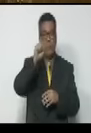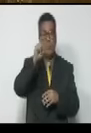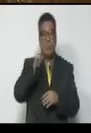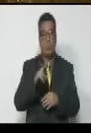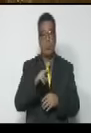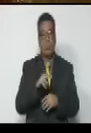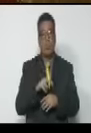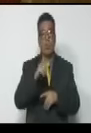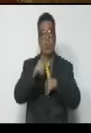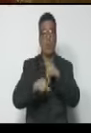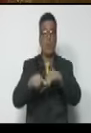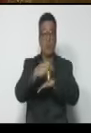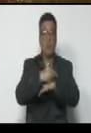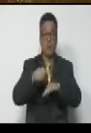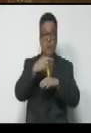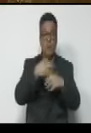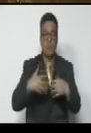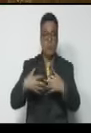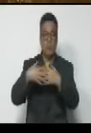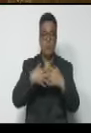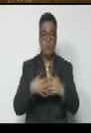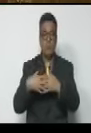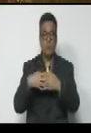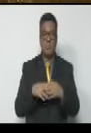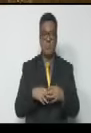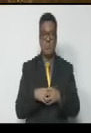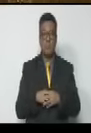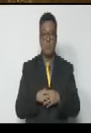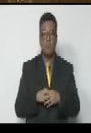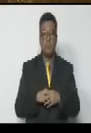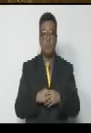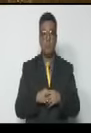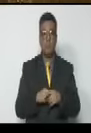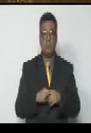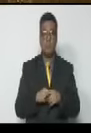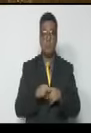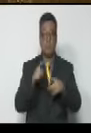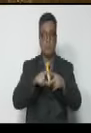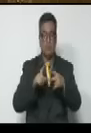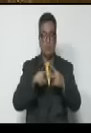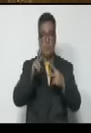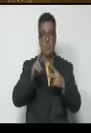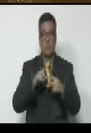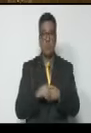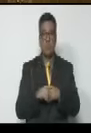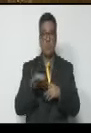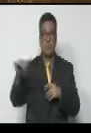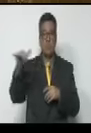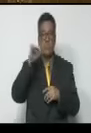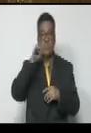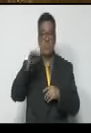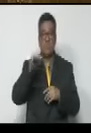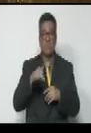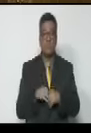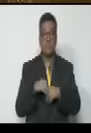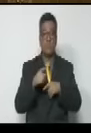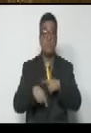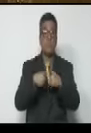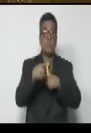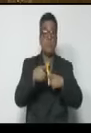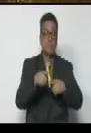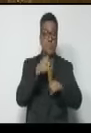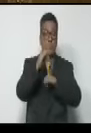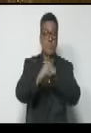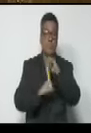por parte del gobierno de los Estados Unidos de América. Segundo, denunciar ante las